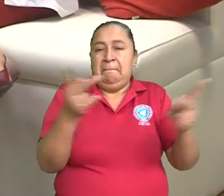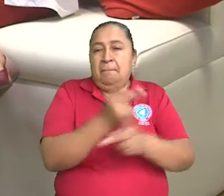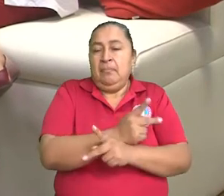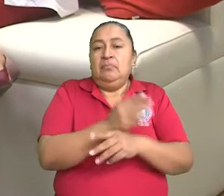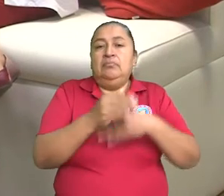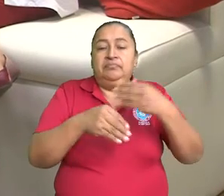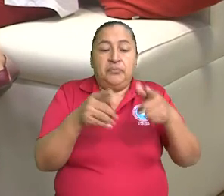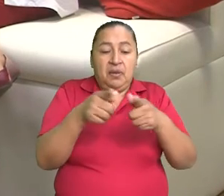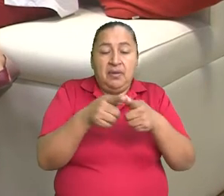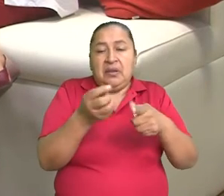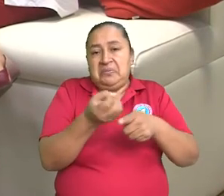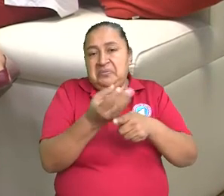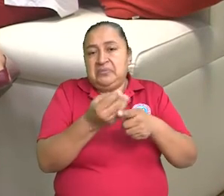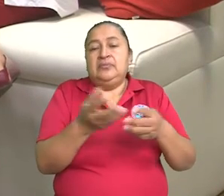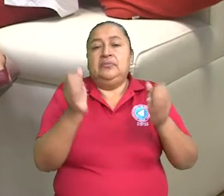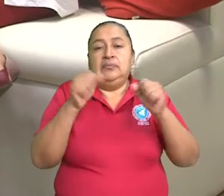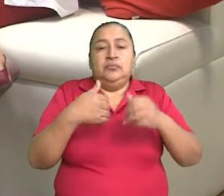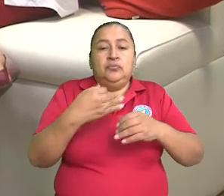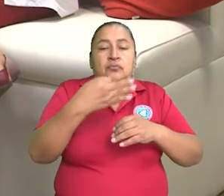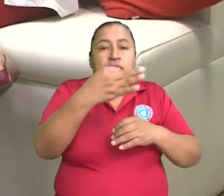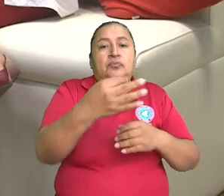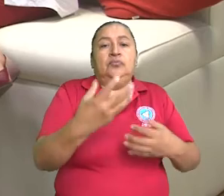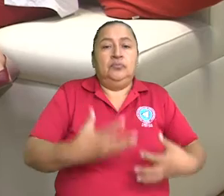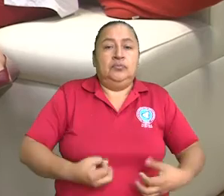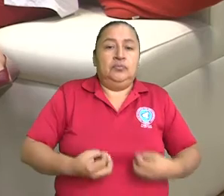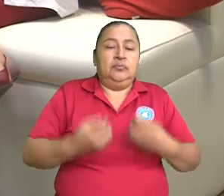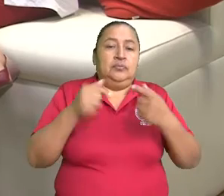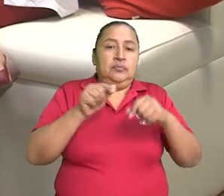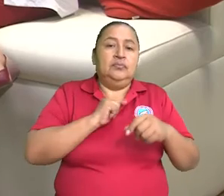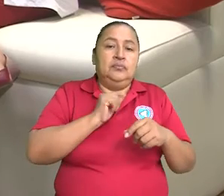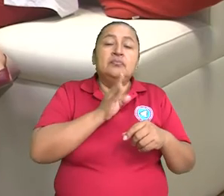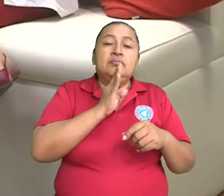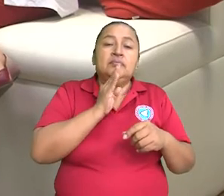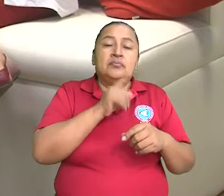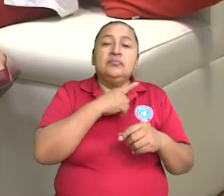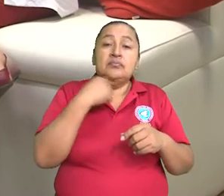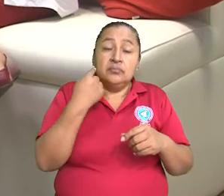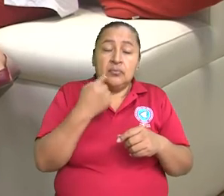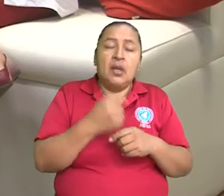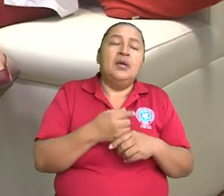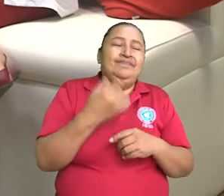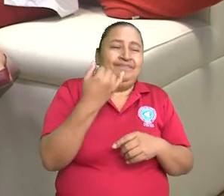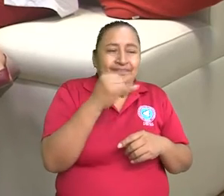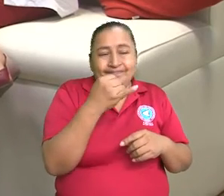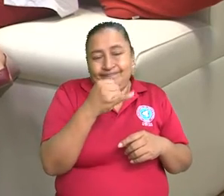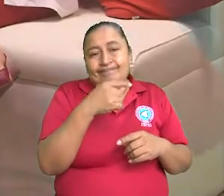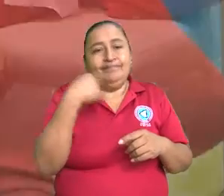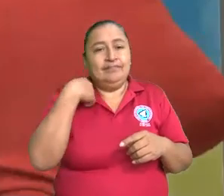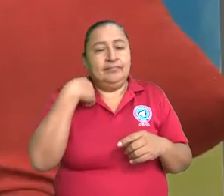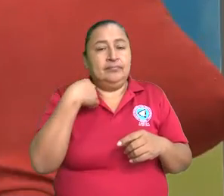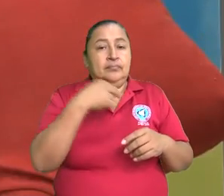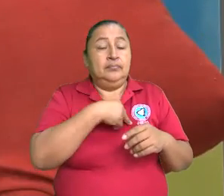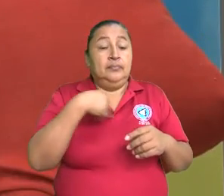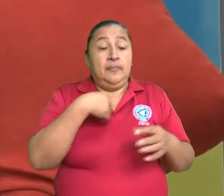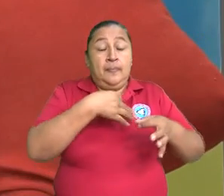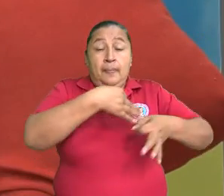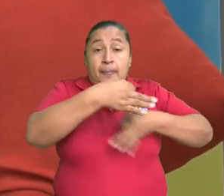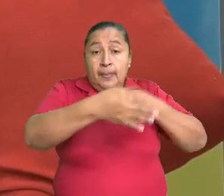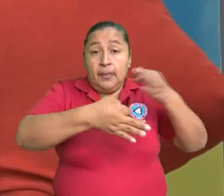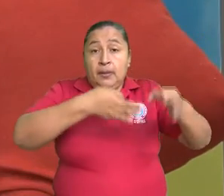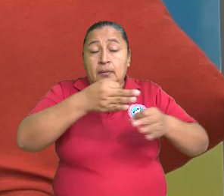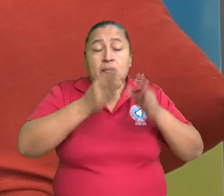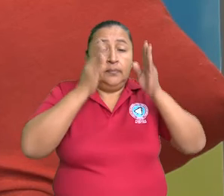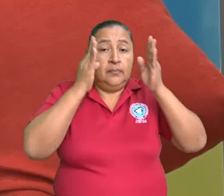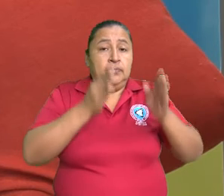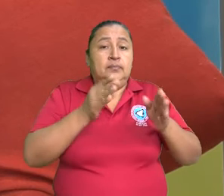reinfecciones y sí. Esto puede causar un cáncer. Así es. Para que hablarle con la verdad, pues, sí, siempre se le hace la